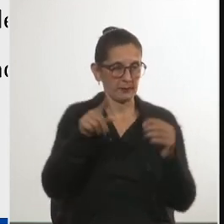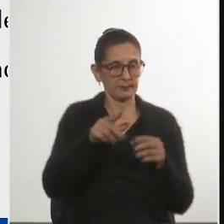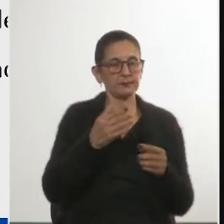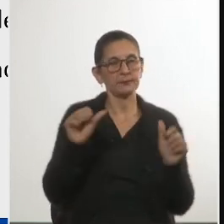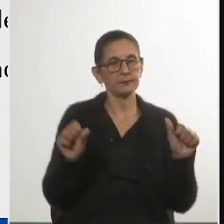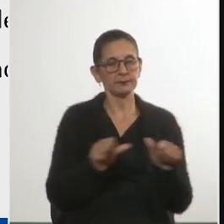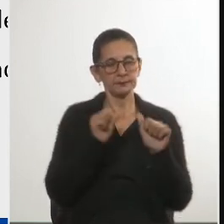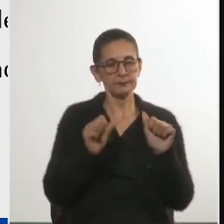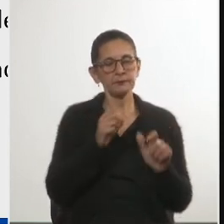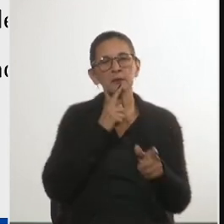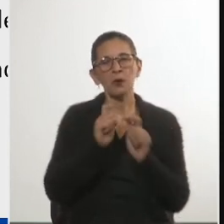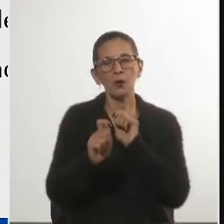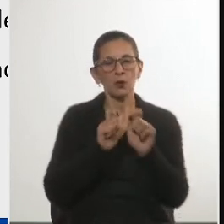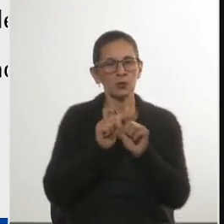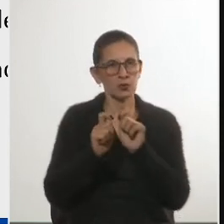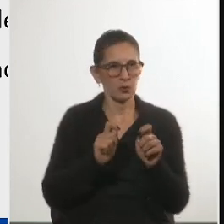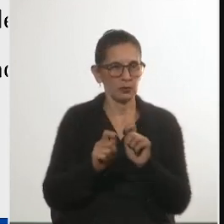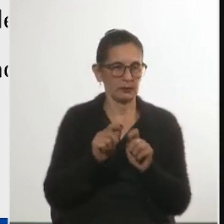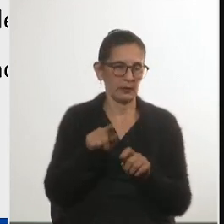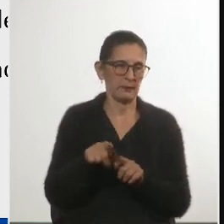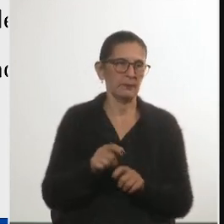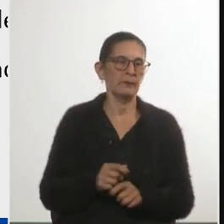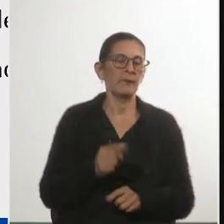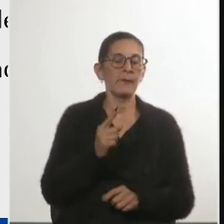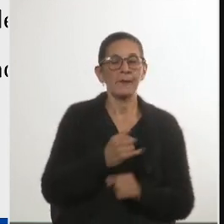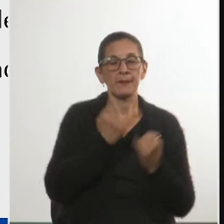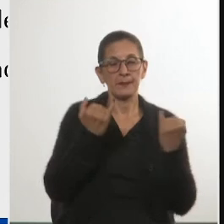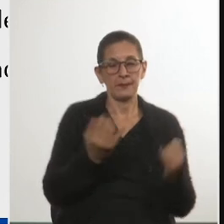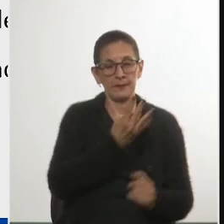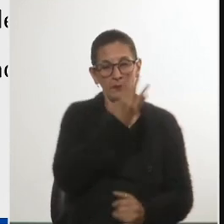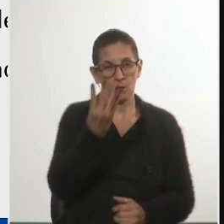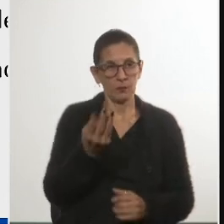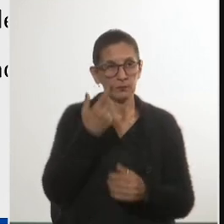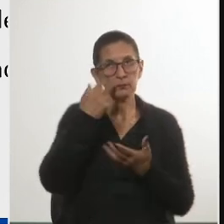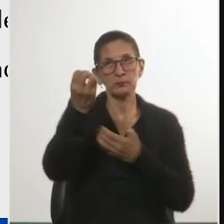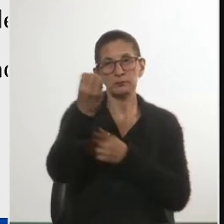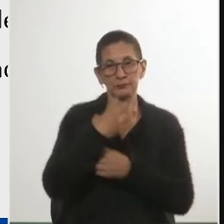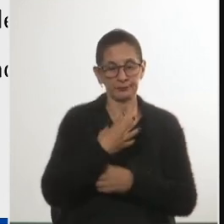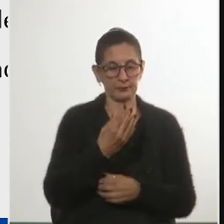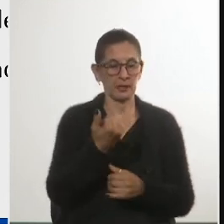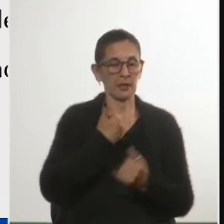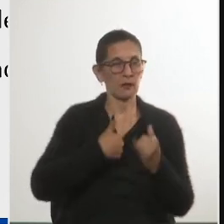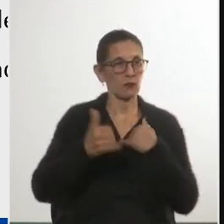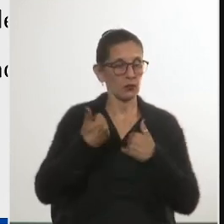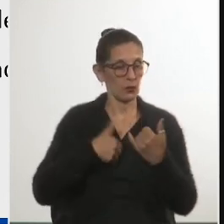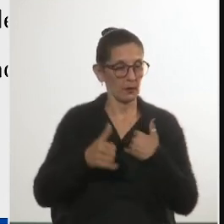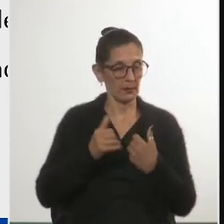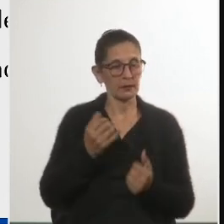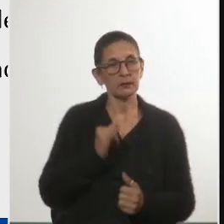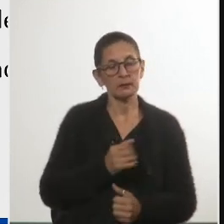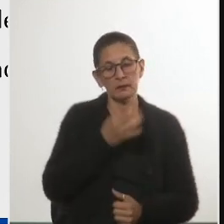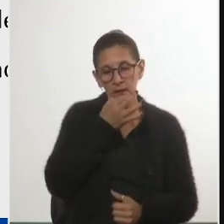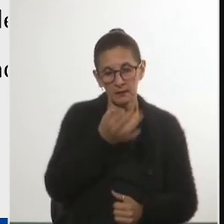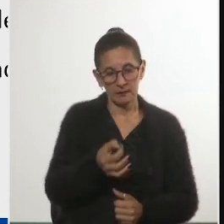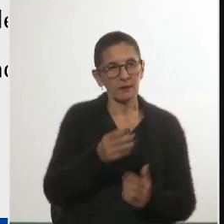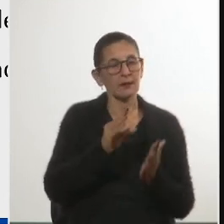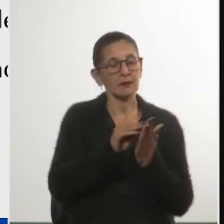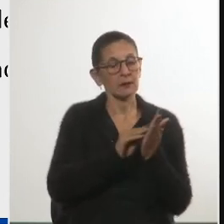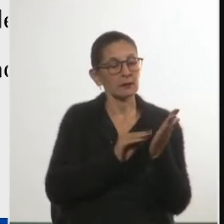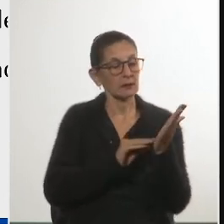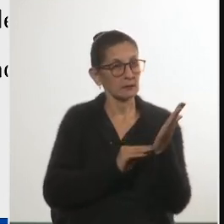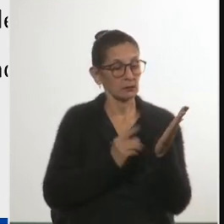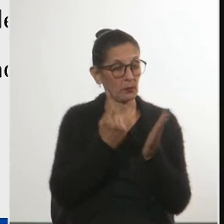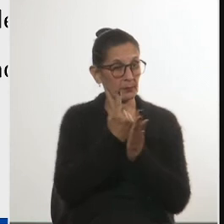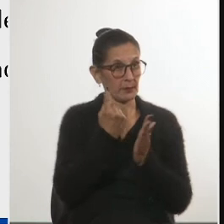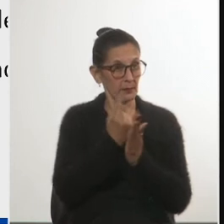consulta internacional a través de la UTEC. El día 4 se recibe este informe y se expresan que los requisitos